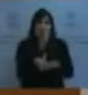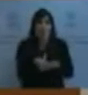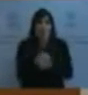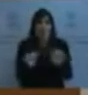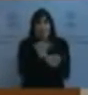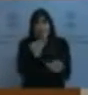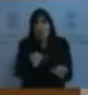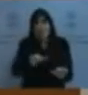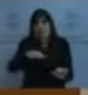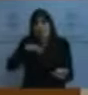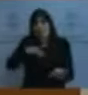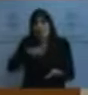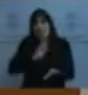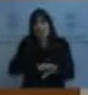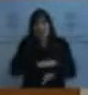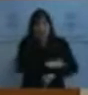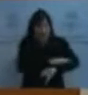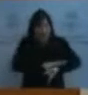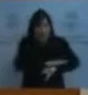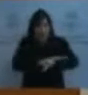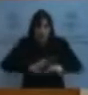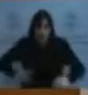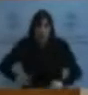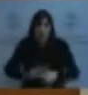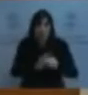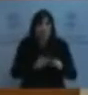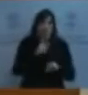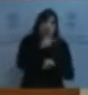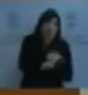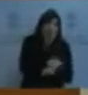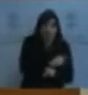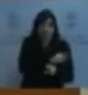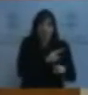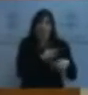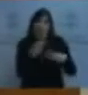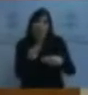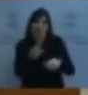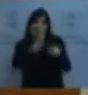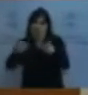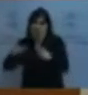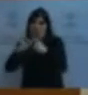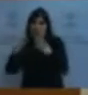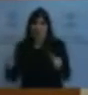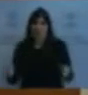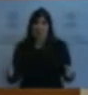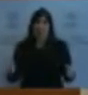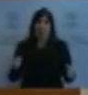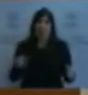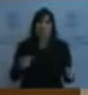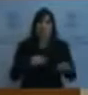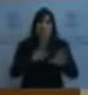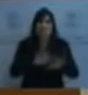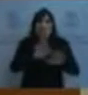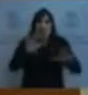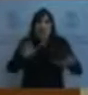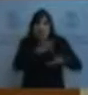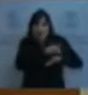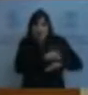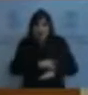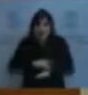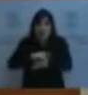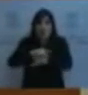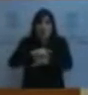dar respuestas a los asturianos. Pero, claro, los itinerarios en algunos casos son desastrosos,